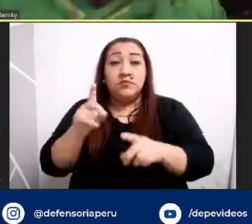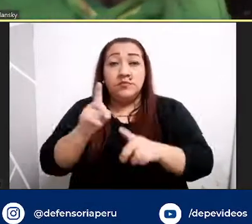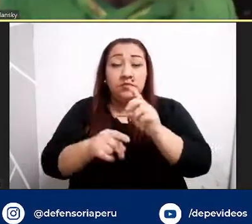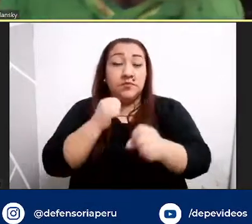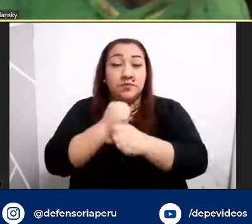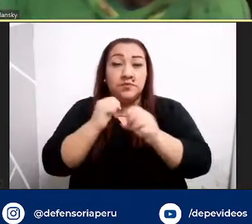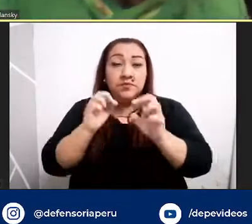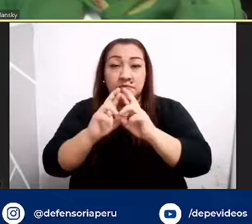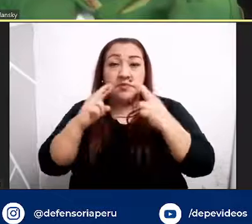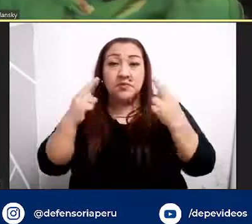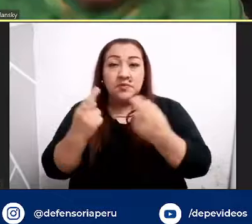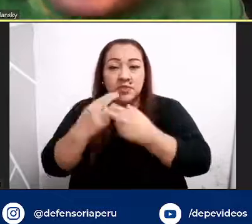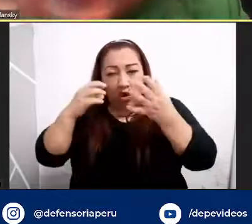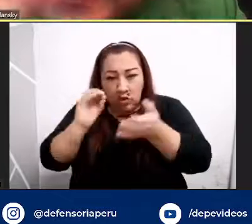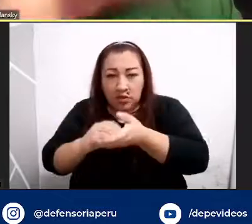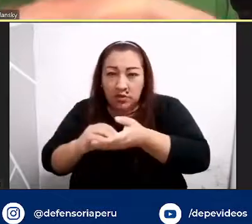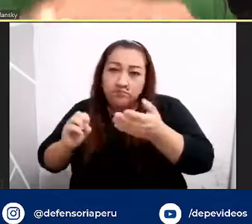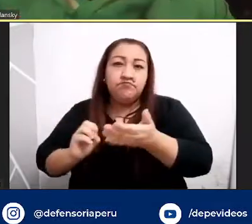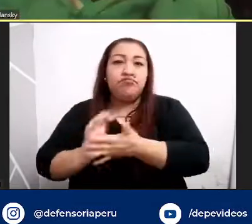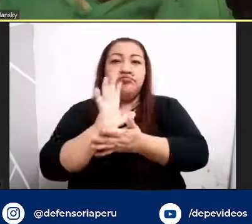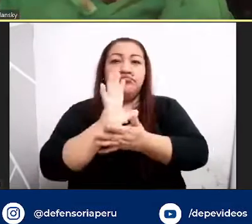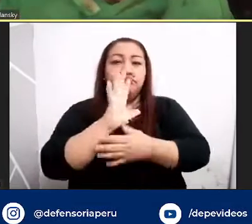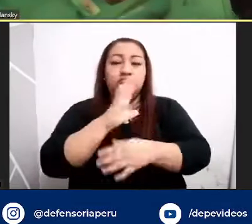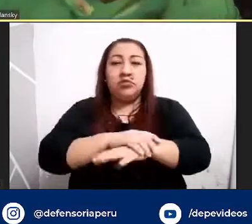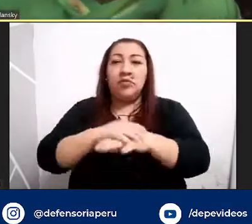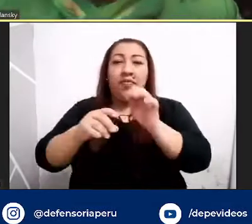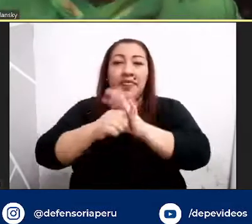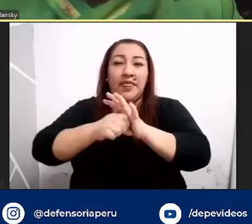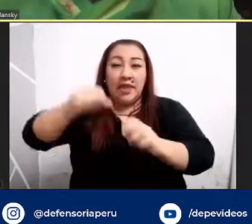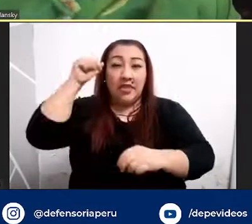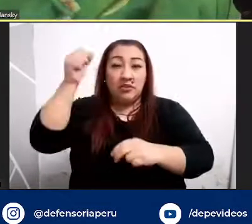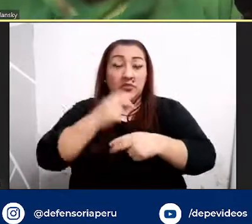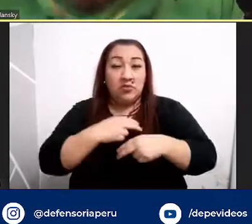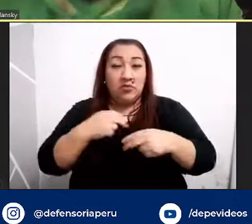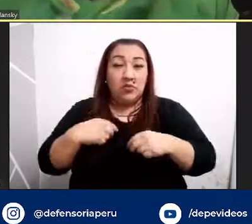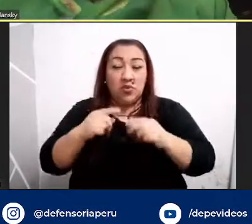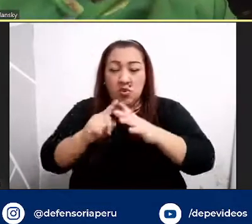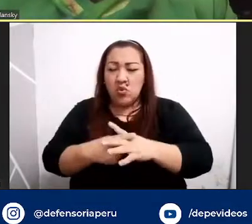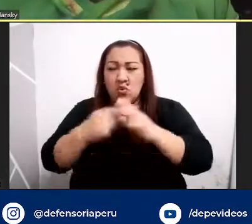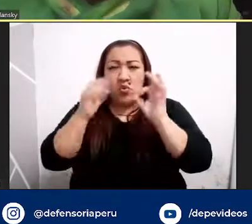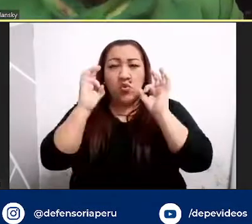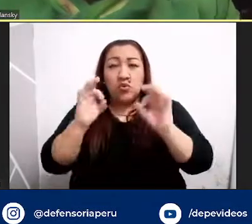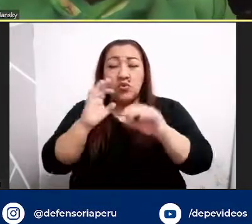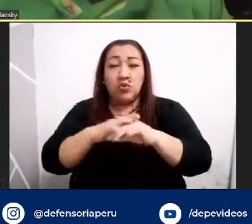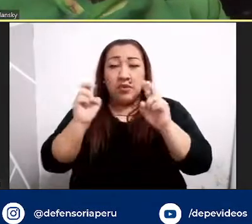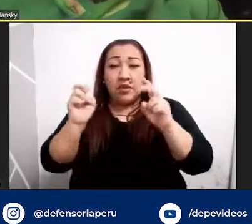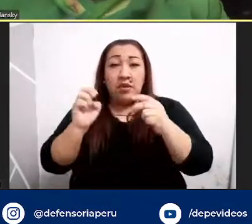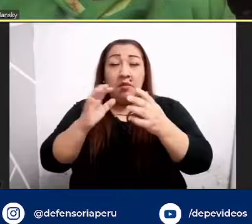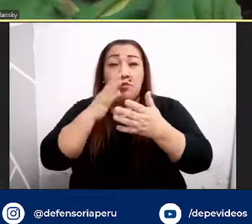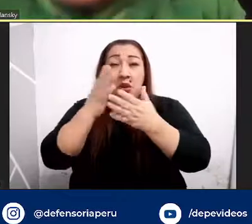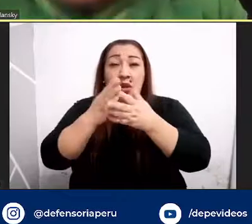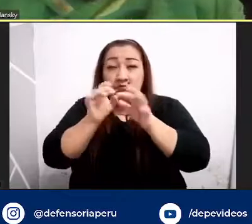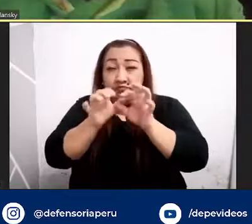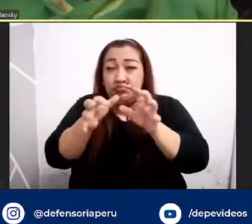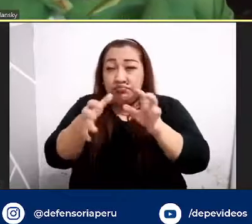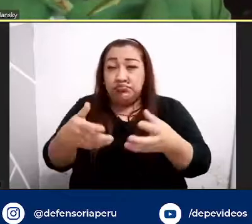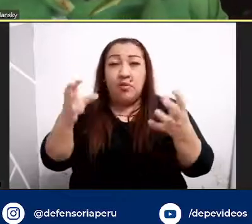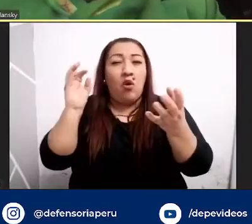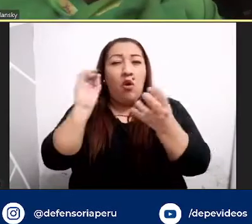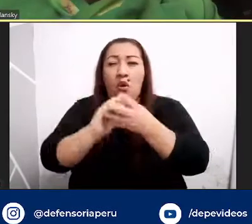los derechos humanos a partir justamente de una pandemia tan terrible, tan horrorosa,